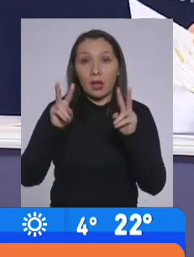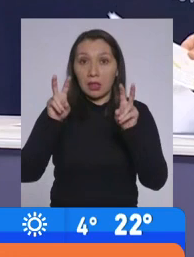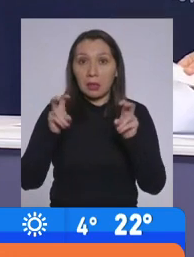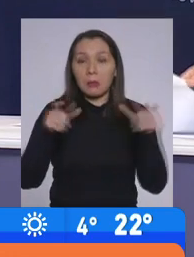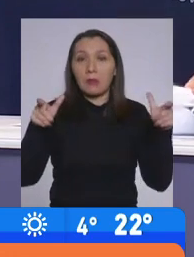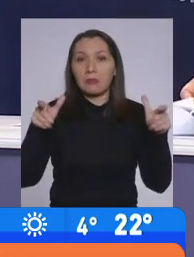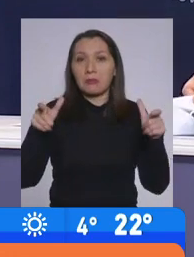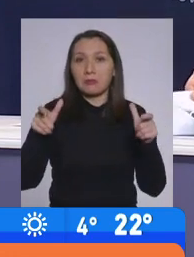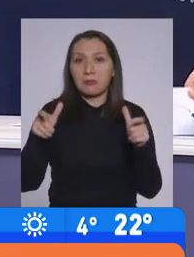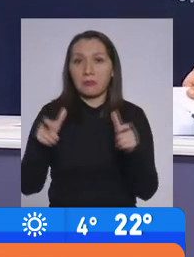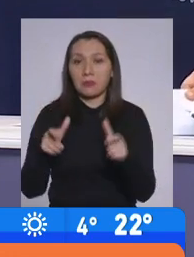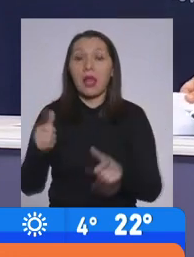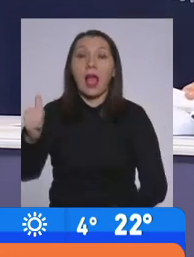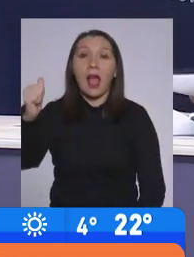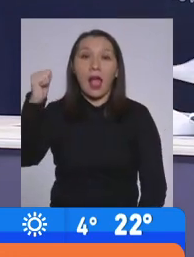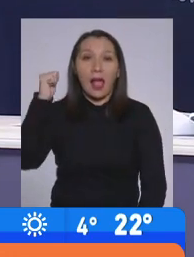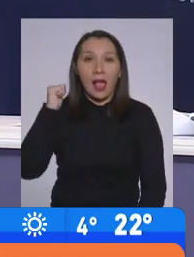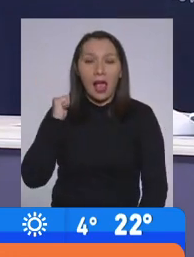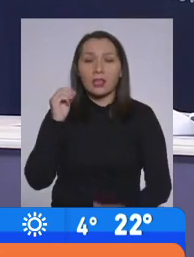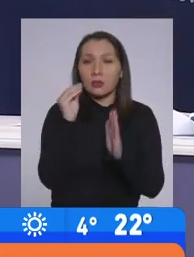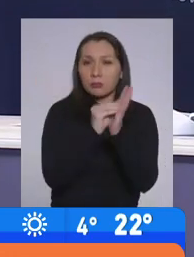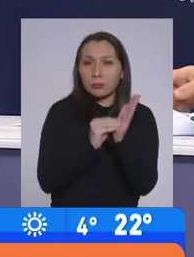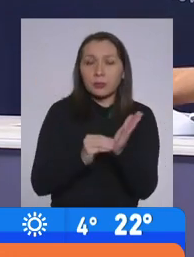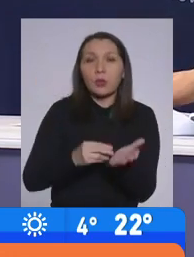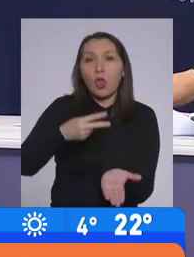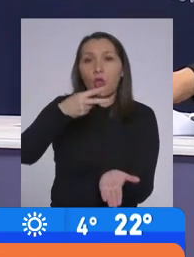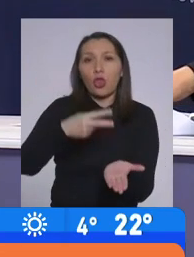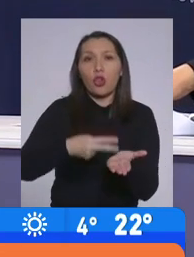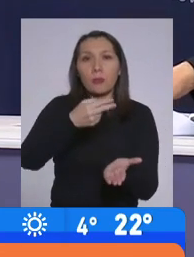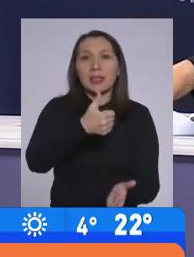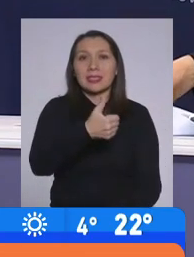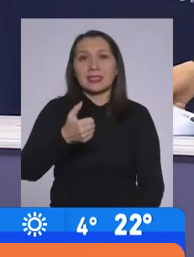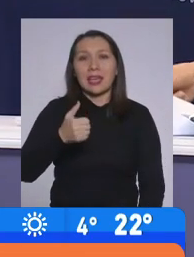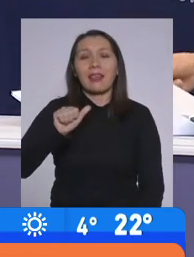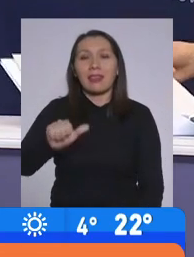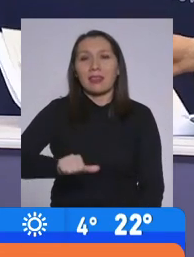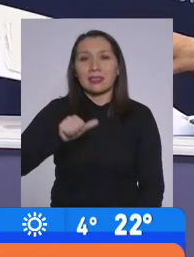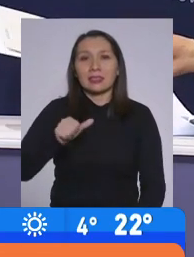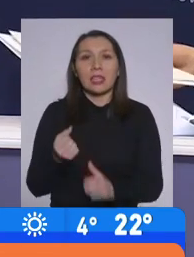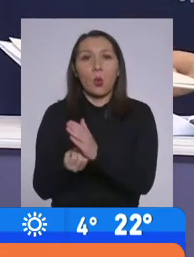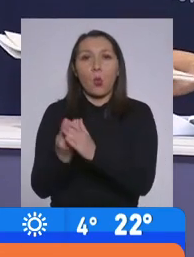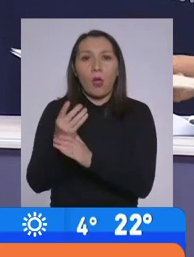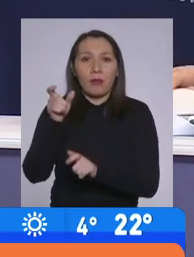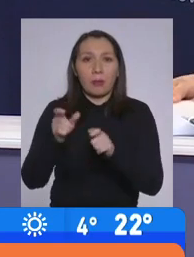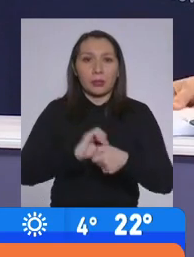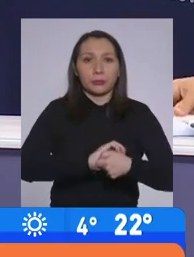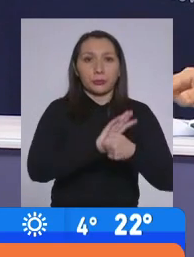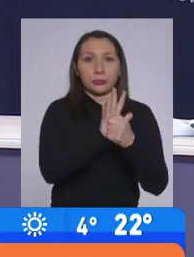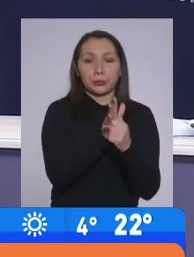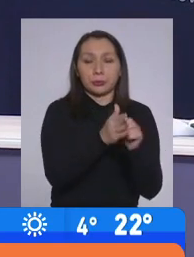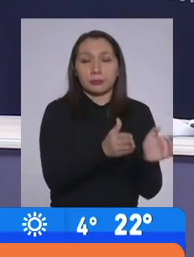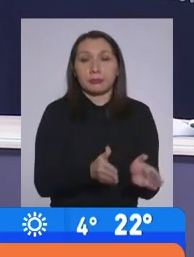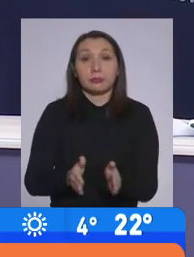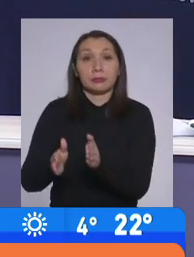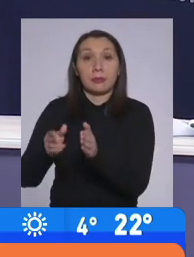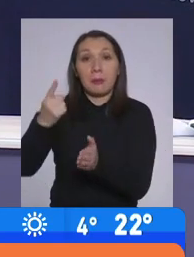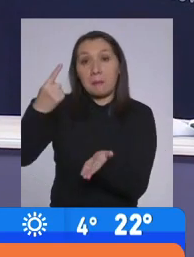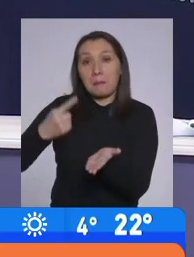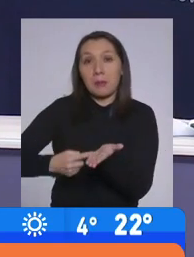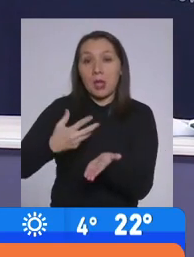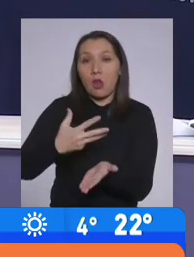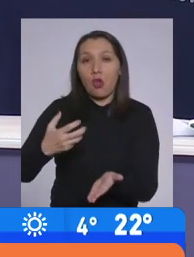en el día de ayer se registraron dos mil 616 casos nuevos de los cuales